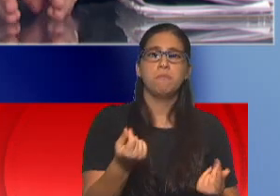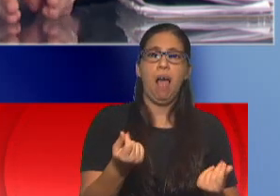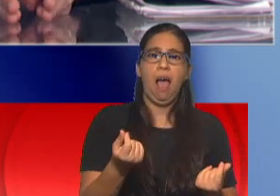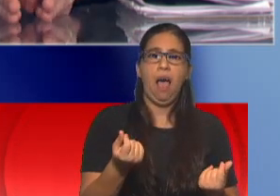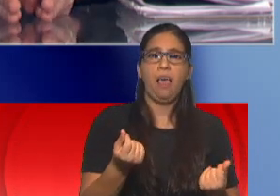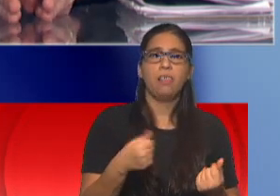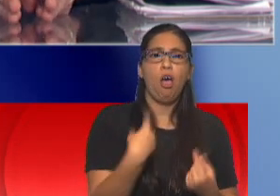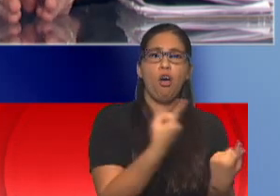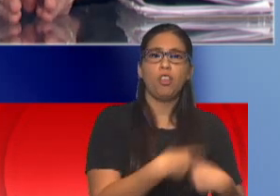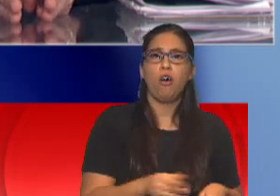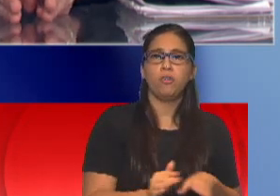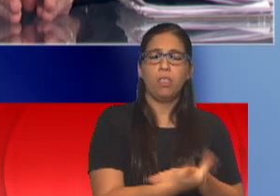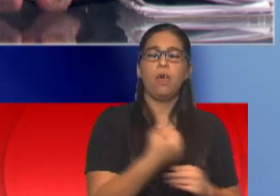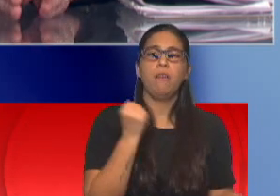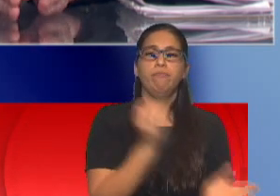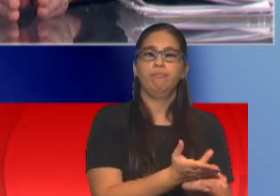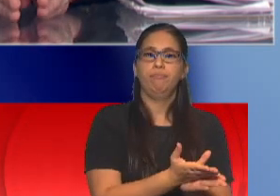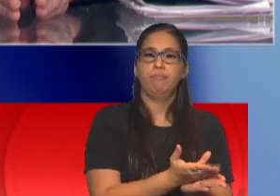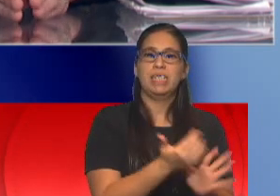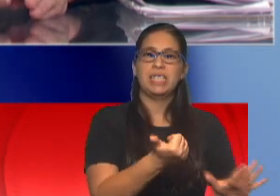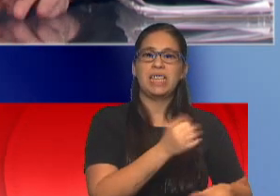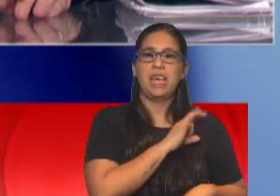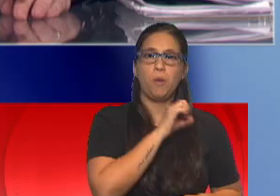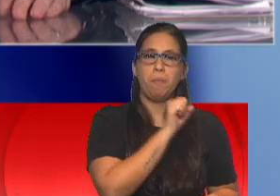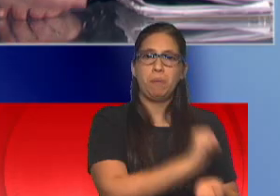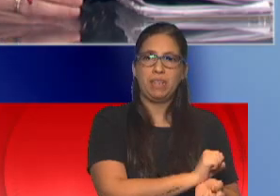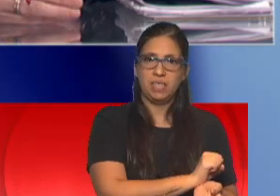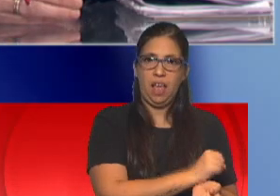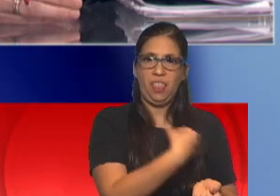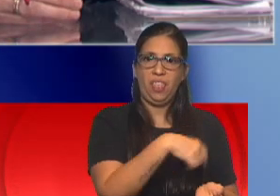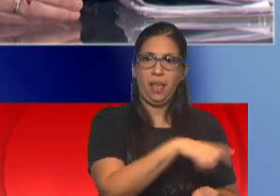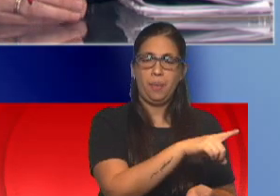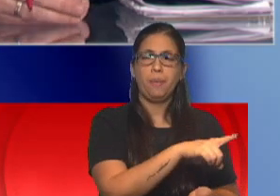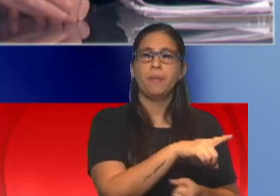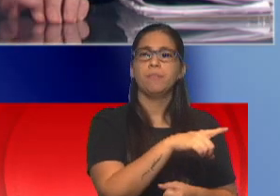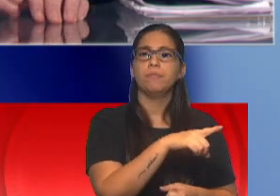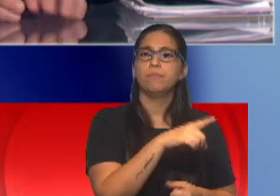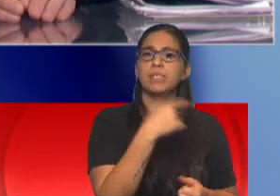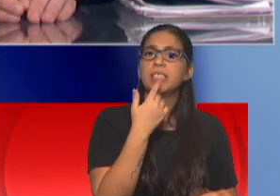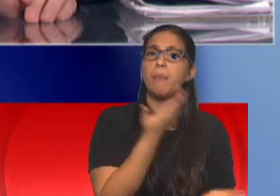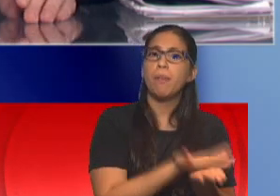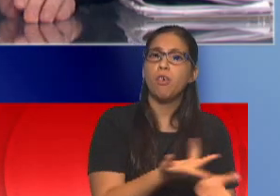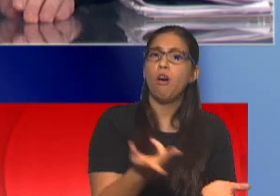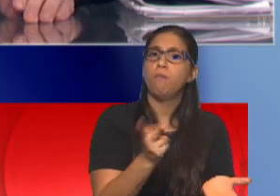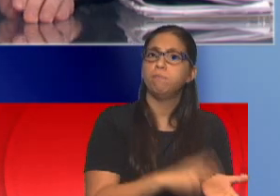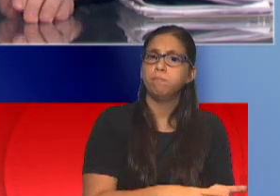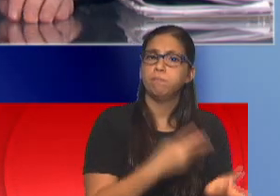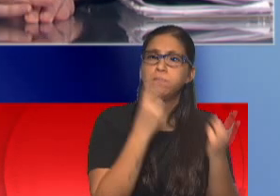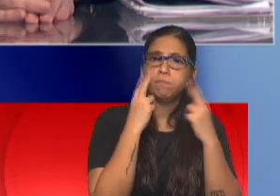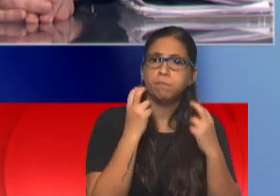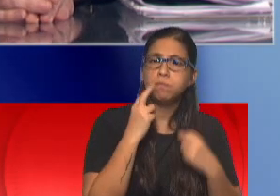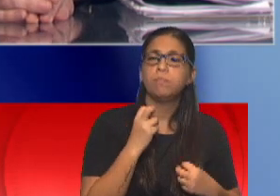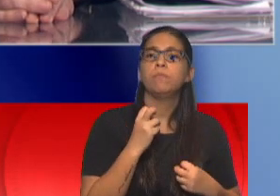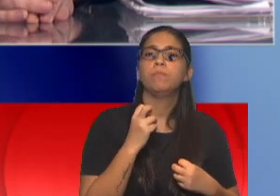la condena de Cristina Fernández de Kirchner a 6 años de prisión. Fue en recurso extraordinario. El viernes